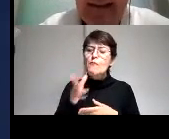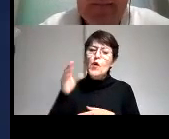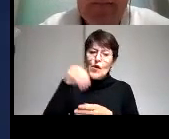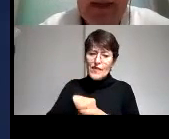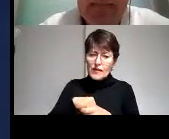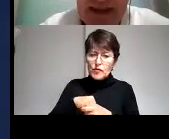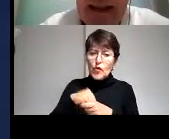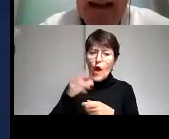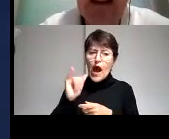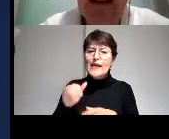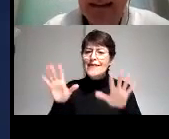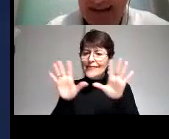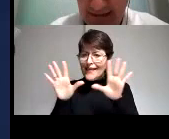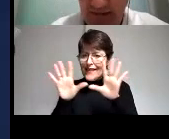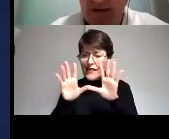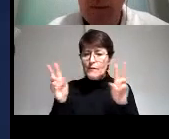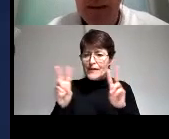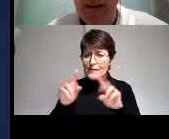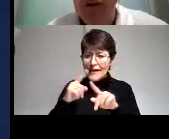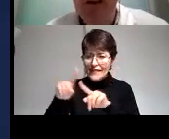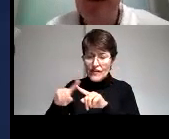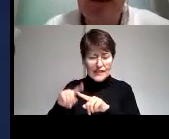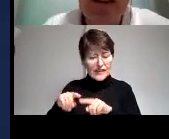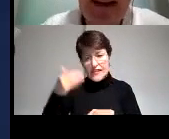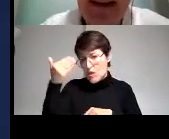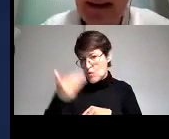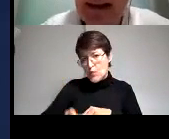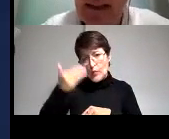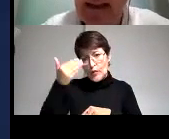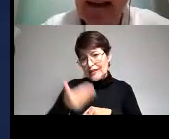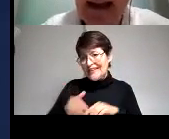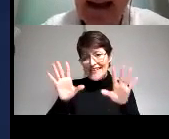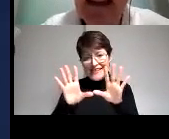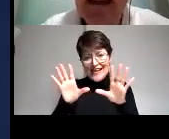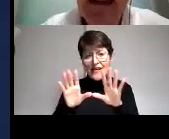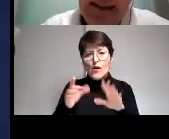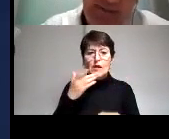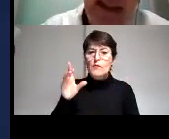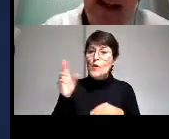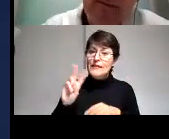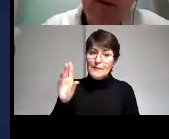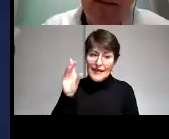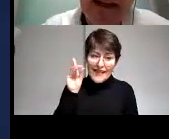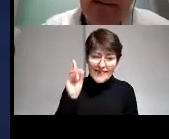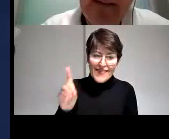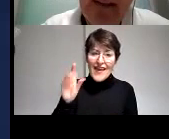10 vitaminas, de entre las más importantes, que son estas que veis aquí: la D, la E, la tiamina, la riboflavina, la B6, la